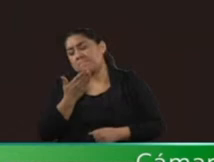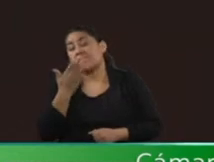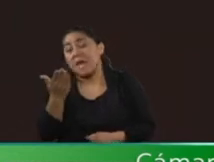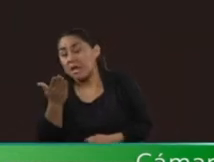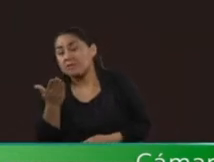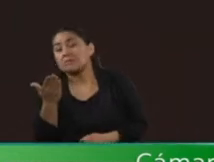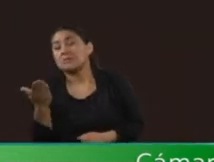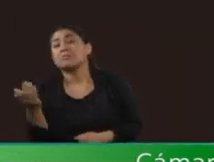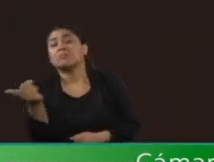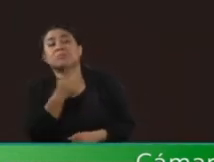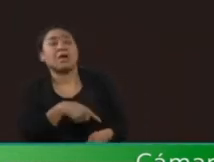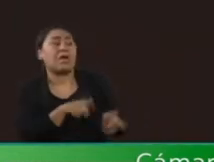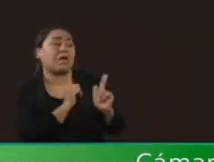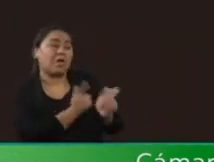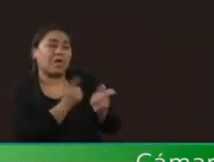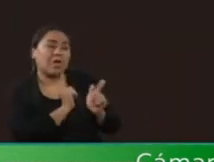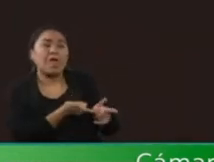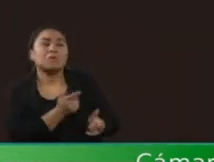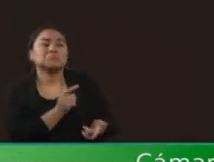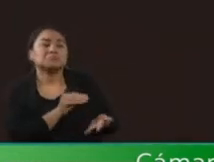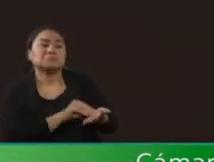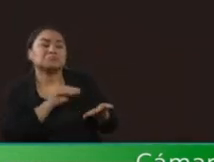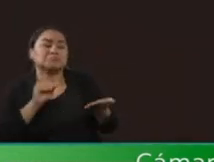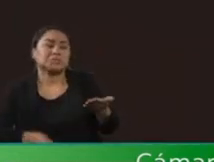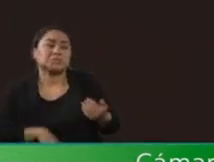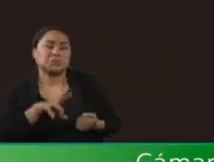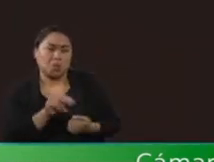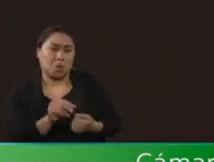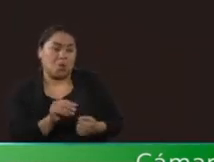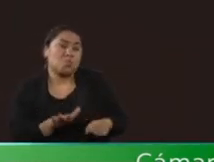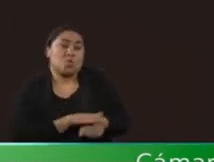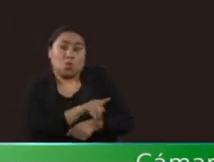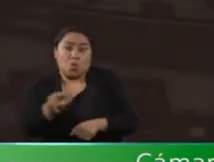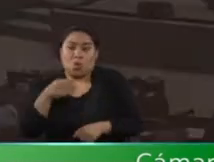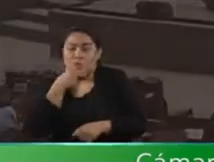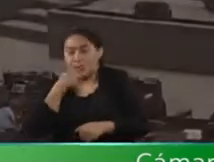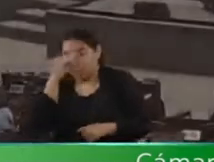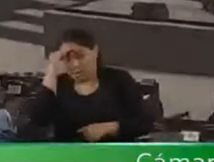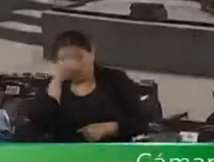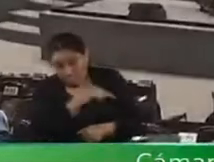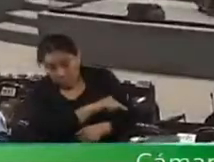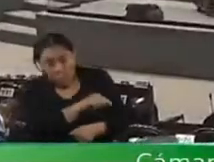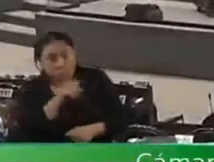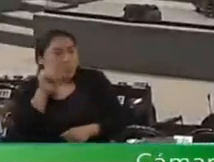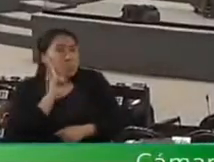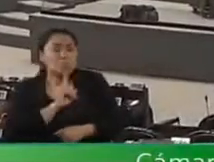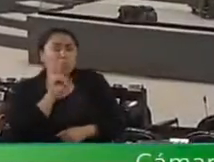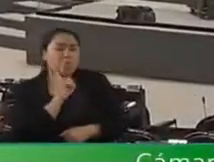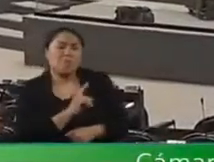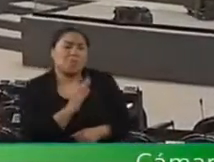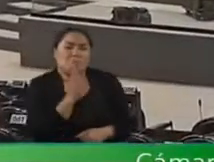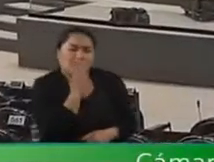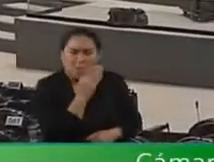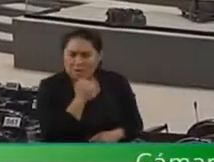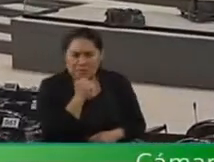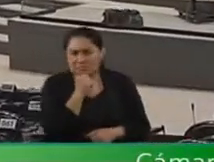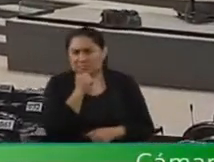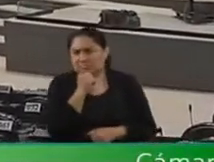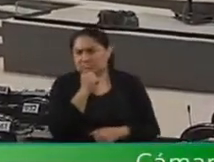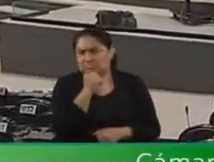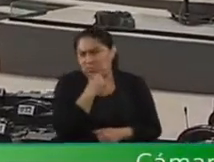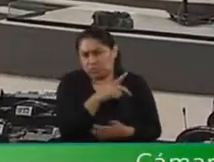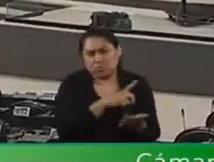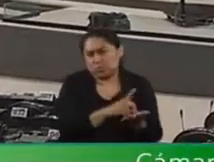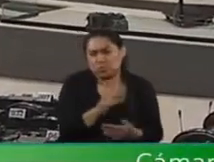fue objeto de burlas y rechazada Simplemente porque pensaban que las mujeres no teníamos la capacidad ni merecíamos este